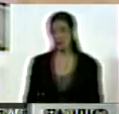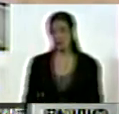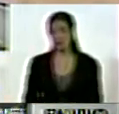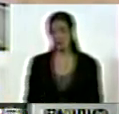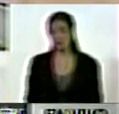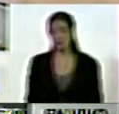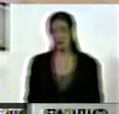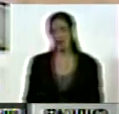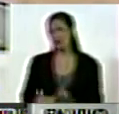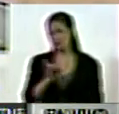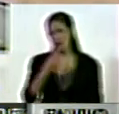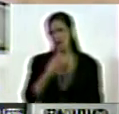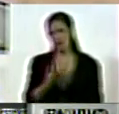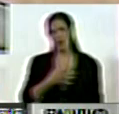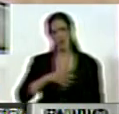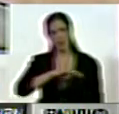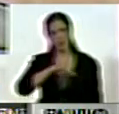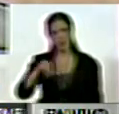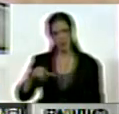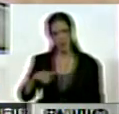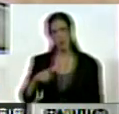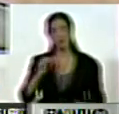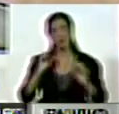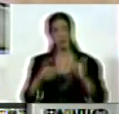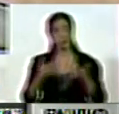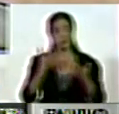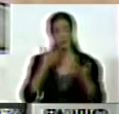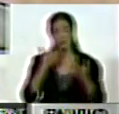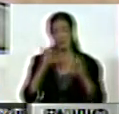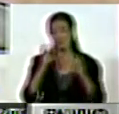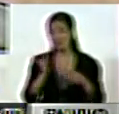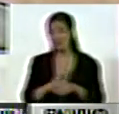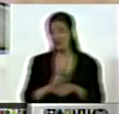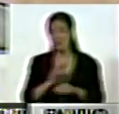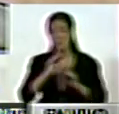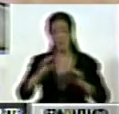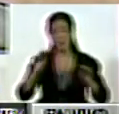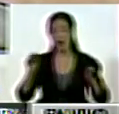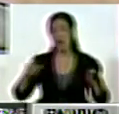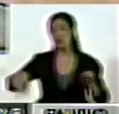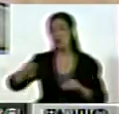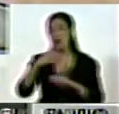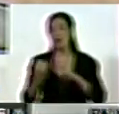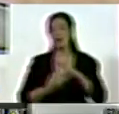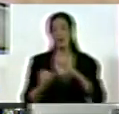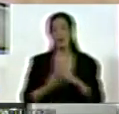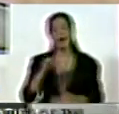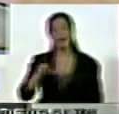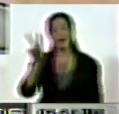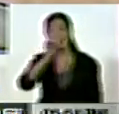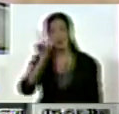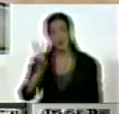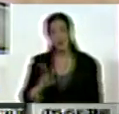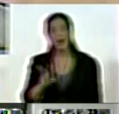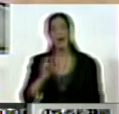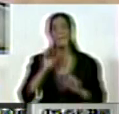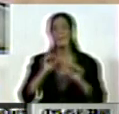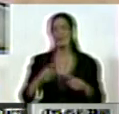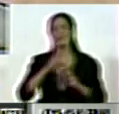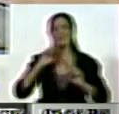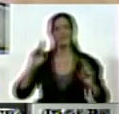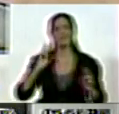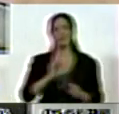Y como ya le dije, nosotros hemos activado a las autoridades competentes en Venezuela para que actúen